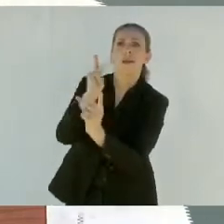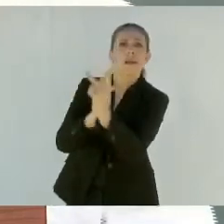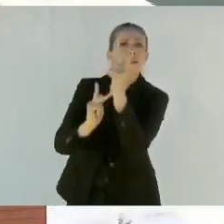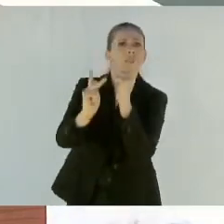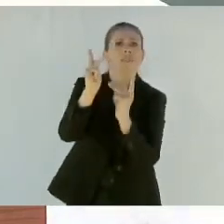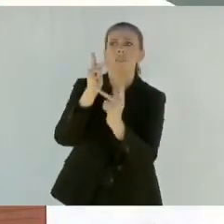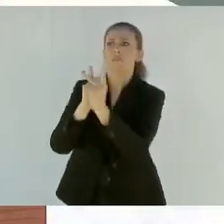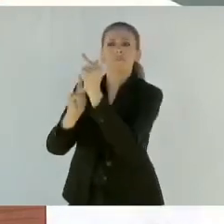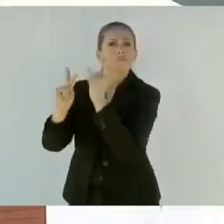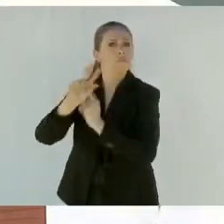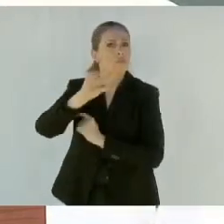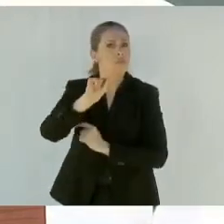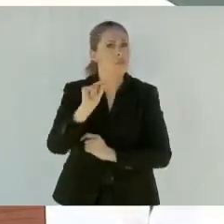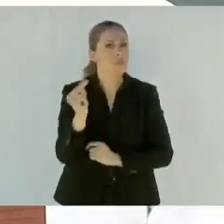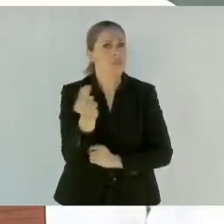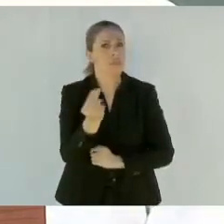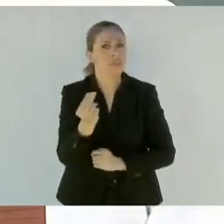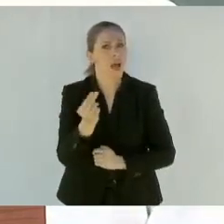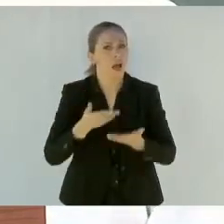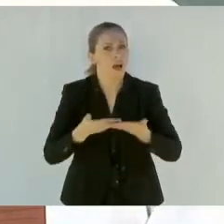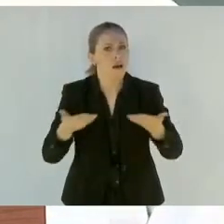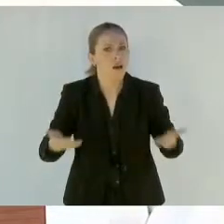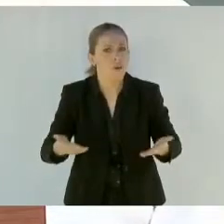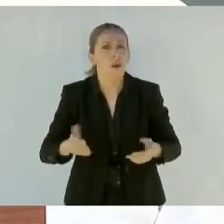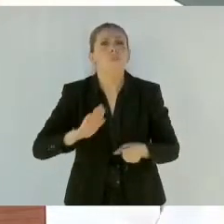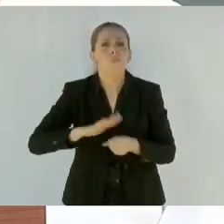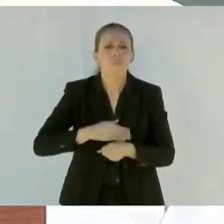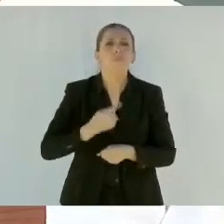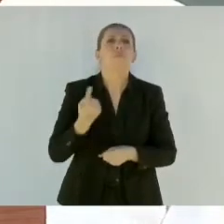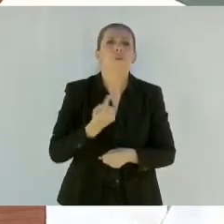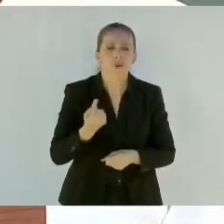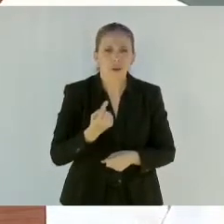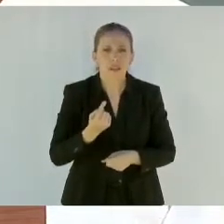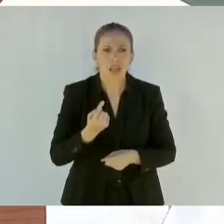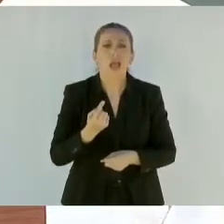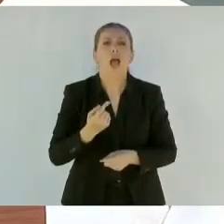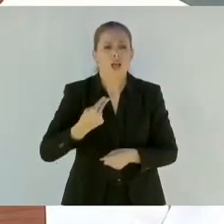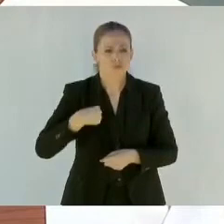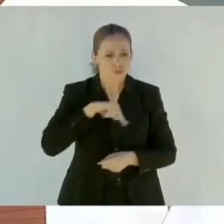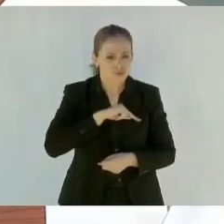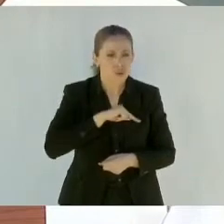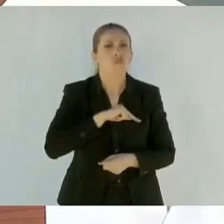nos cayó la recaudación.